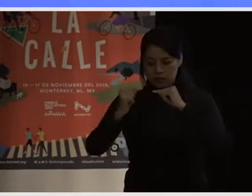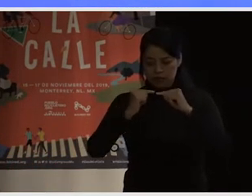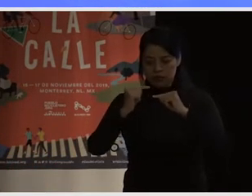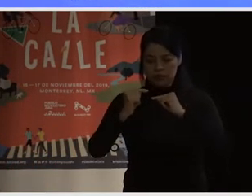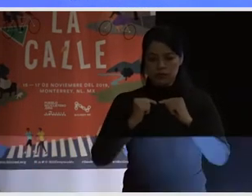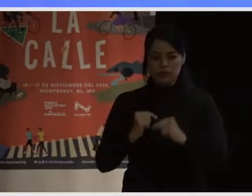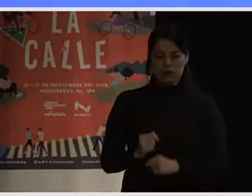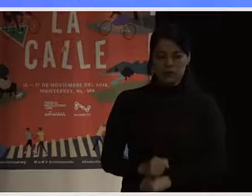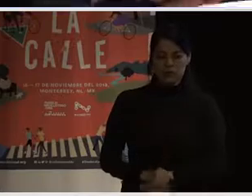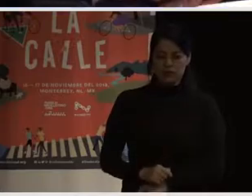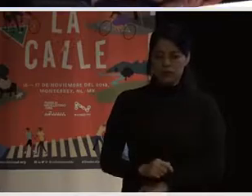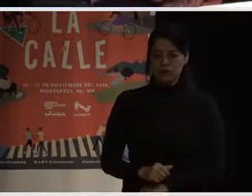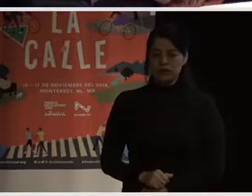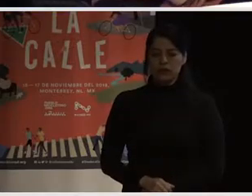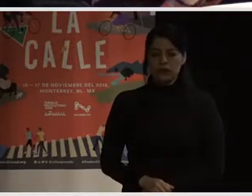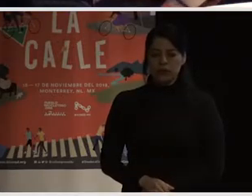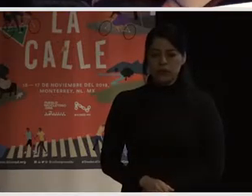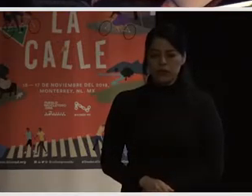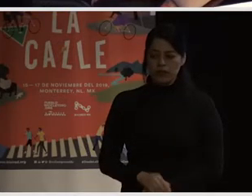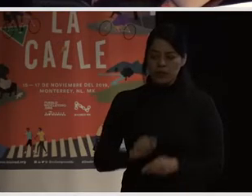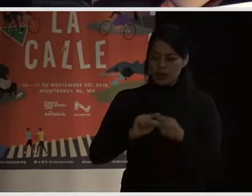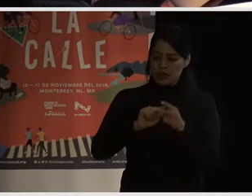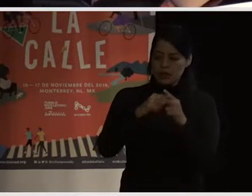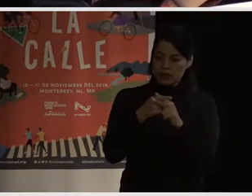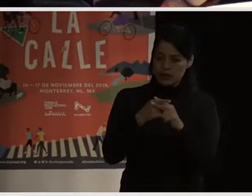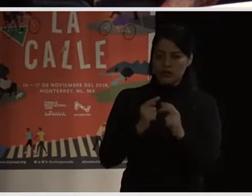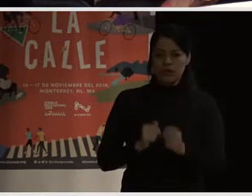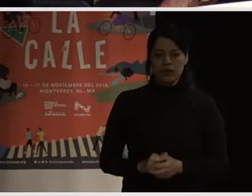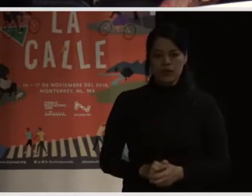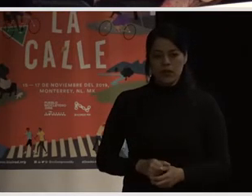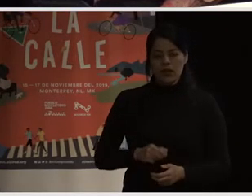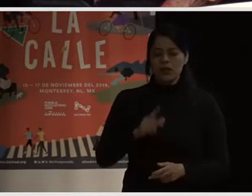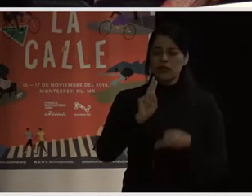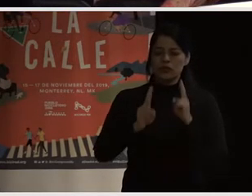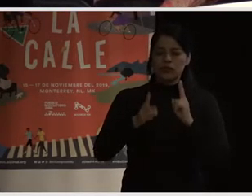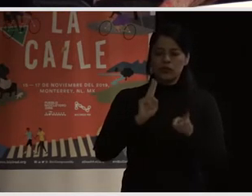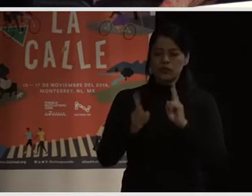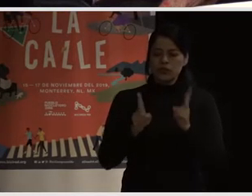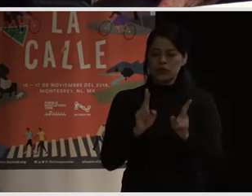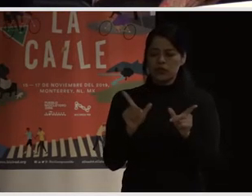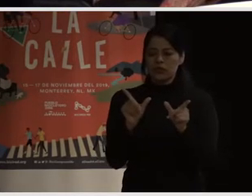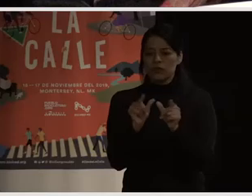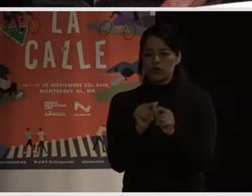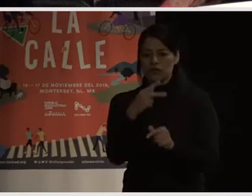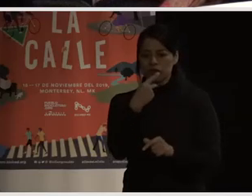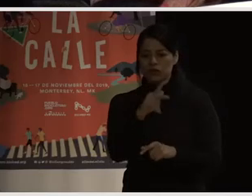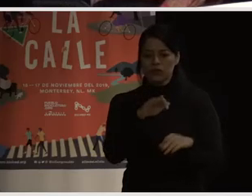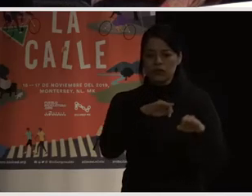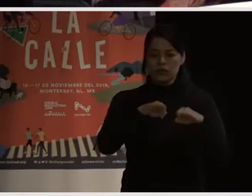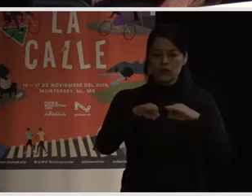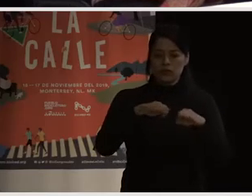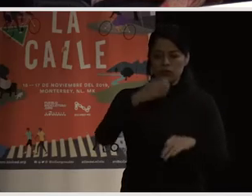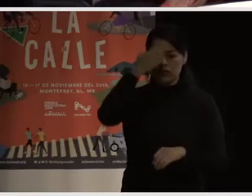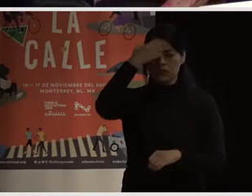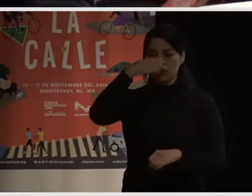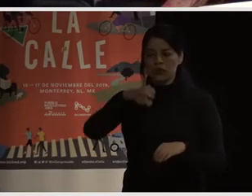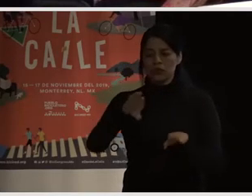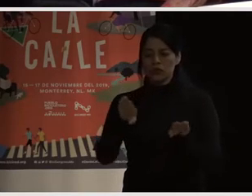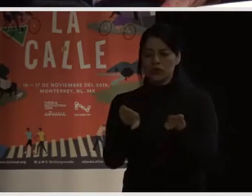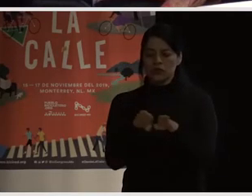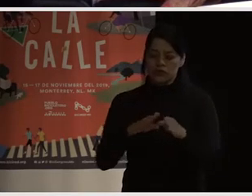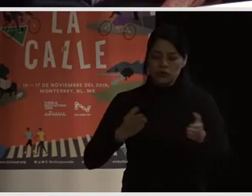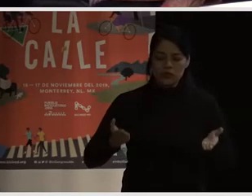esté siempre bueno vamos a comenzar primero que nada con que nos platiquen un poco sobre su trabajo o sobre su experiencia sobre cómo han